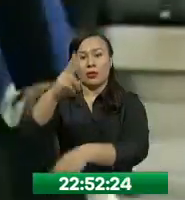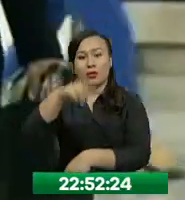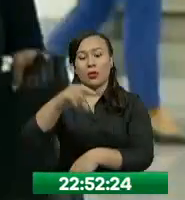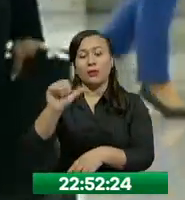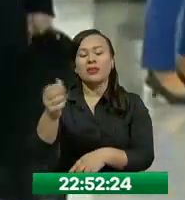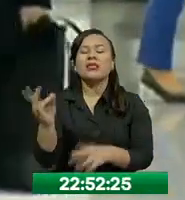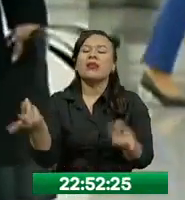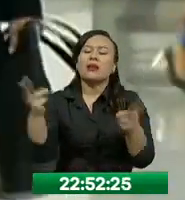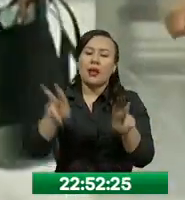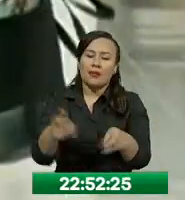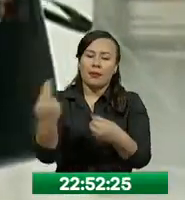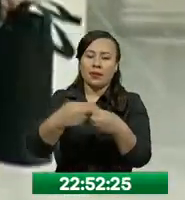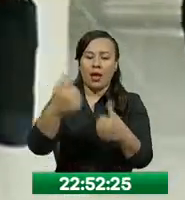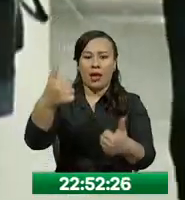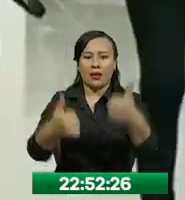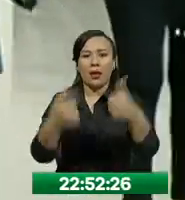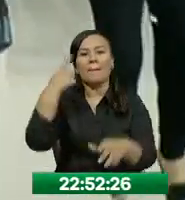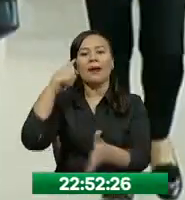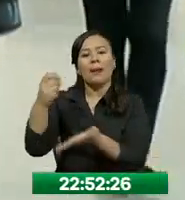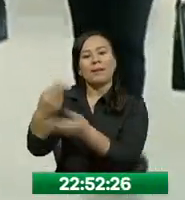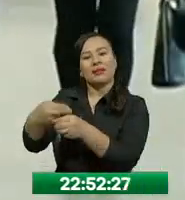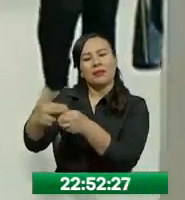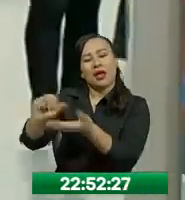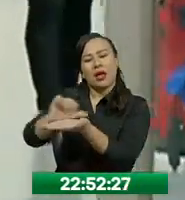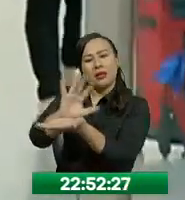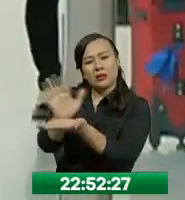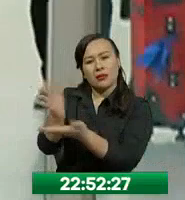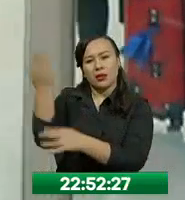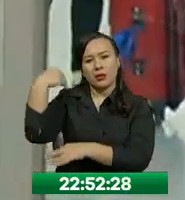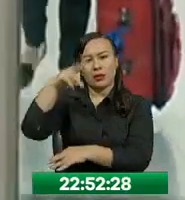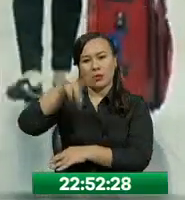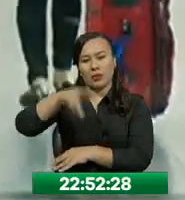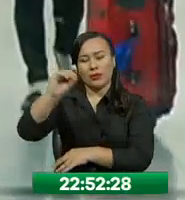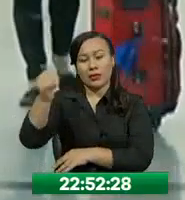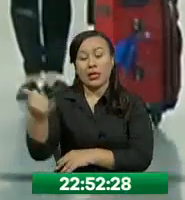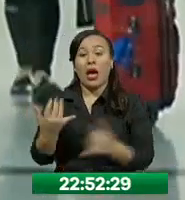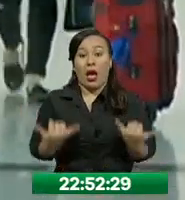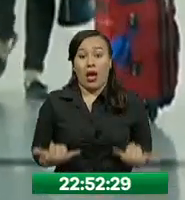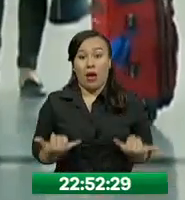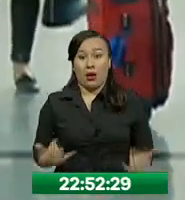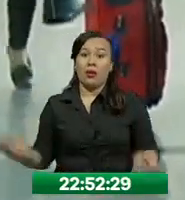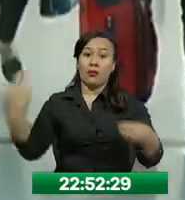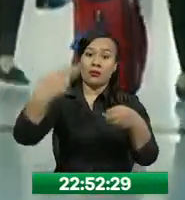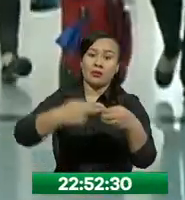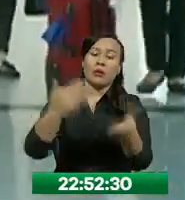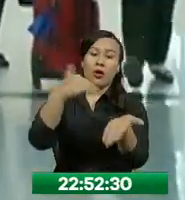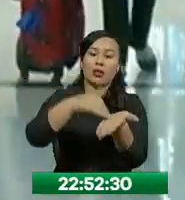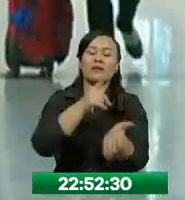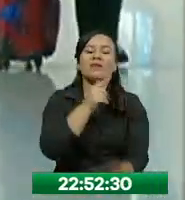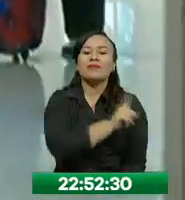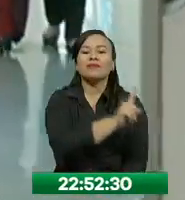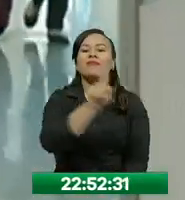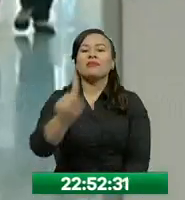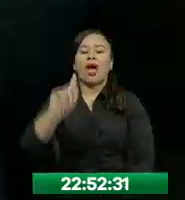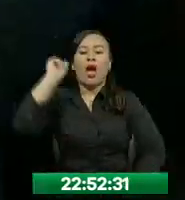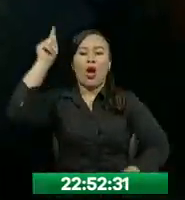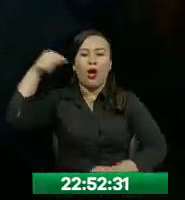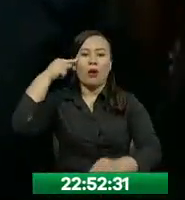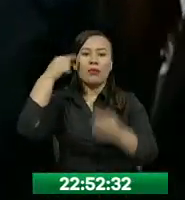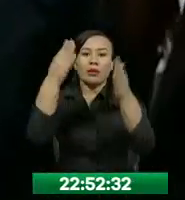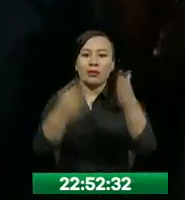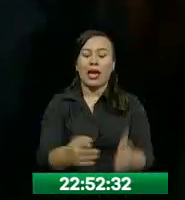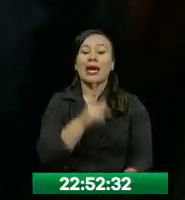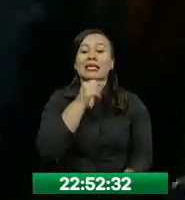también como candidata a la Asamblea Constituyente del 2007. Ahora vuelve a ser la representante del presidente